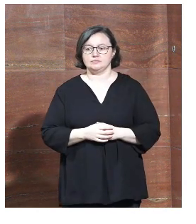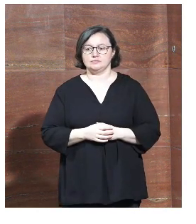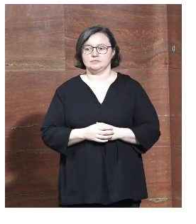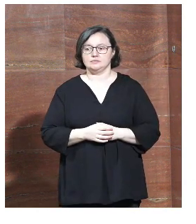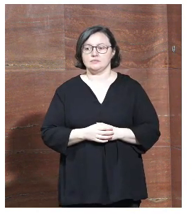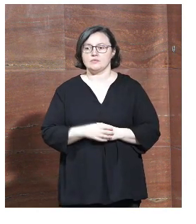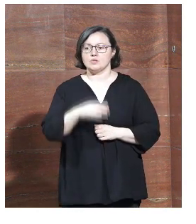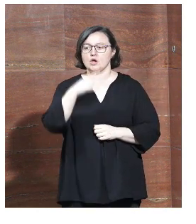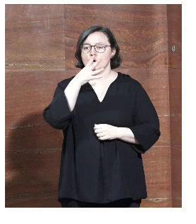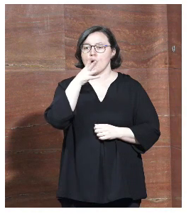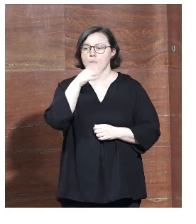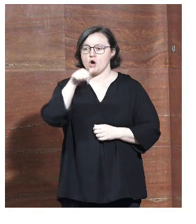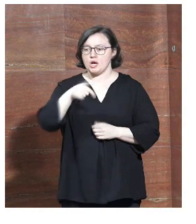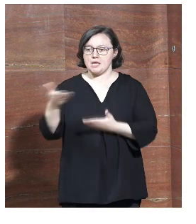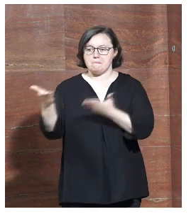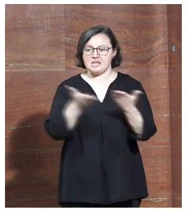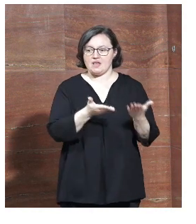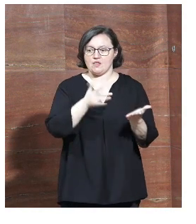por la invitación de hoy.